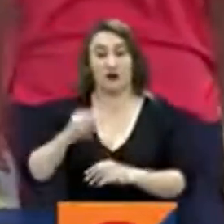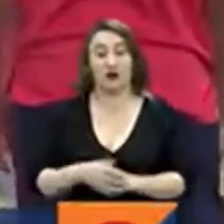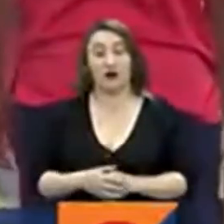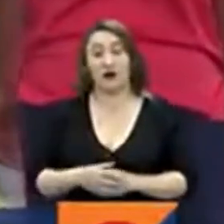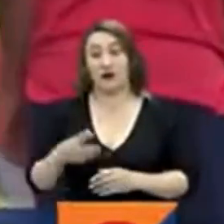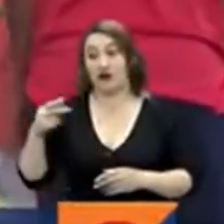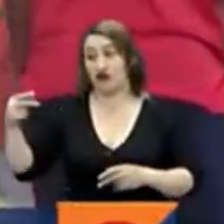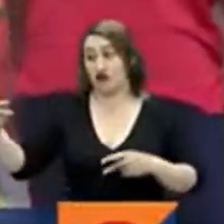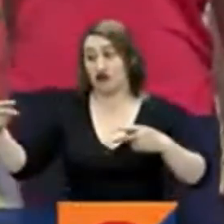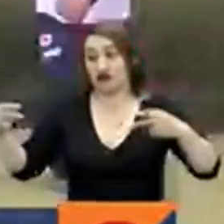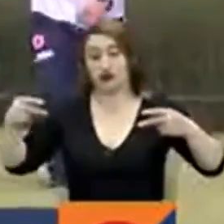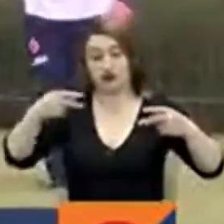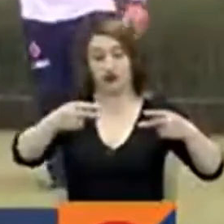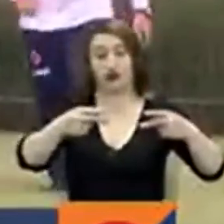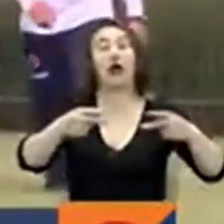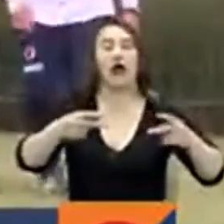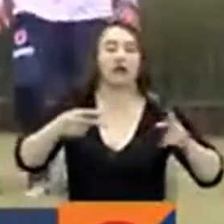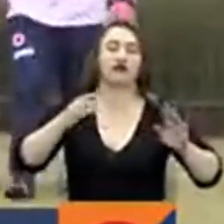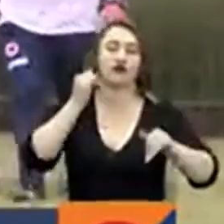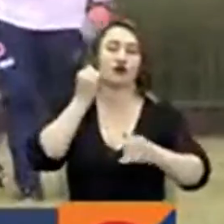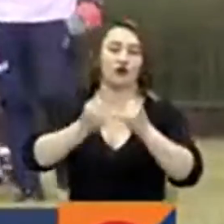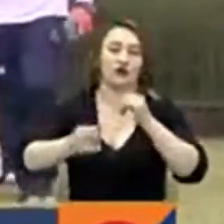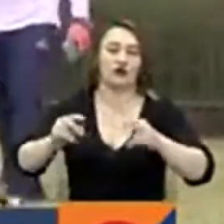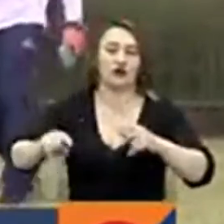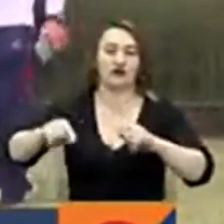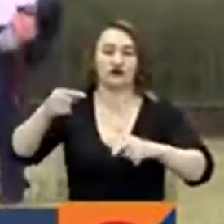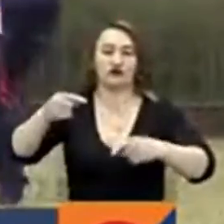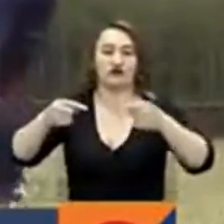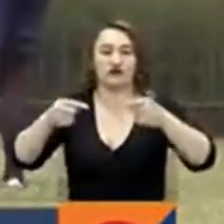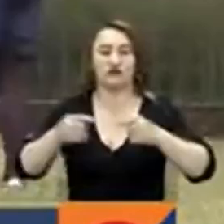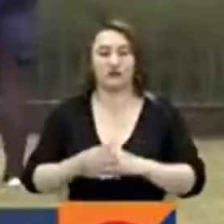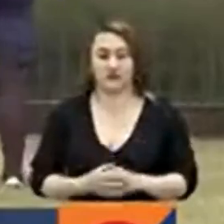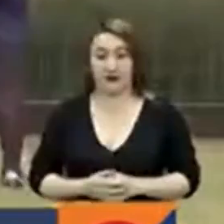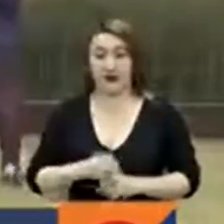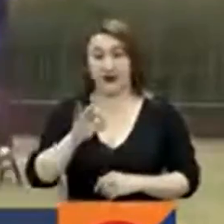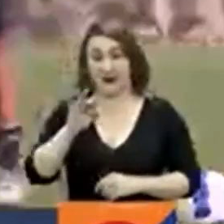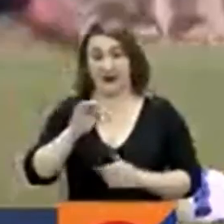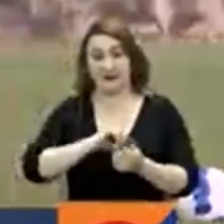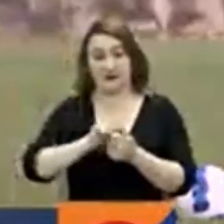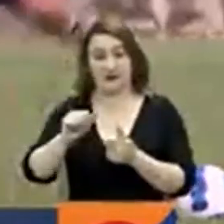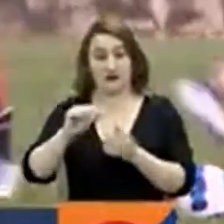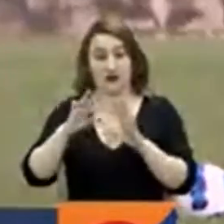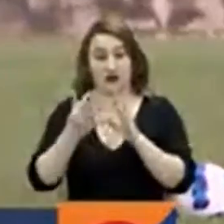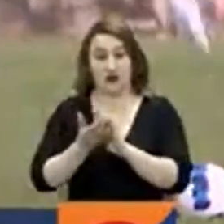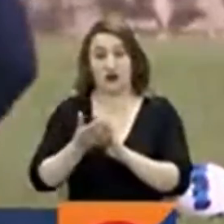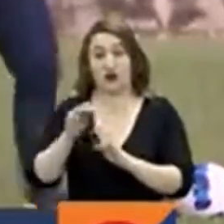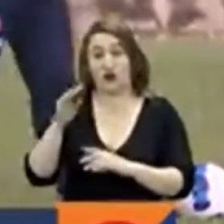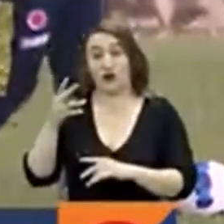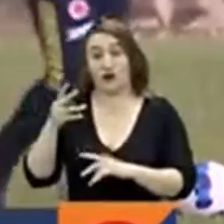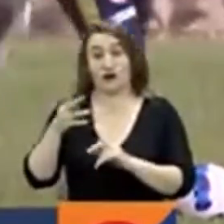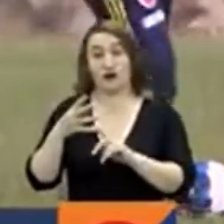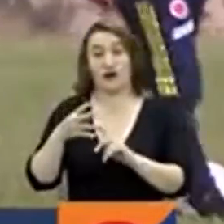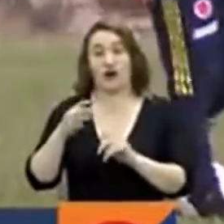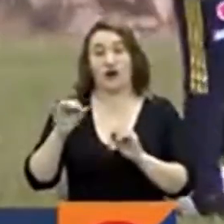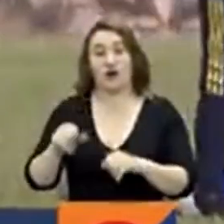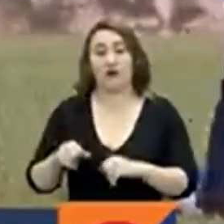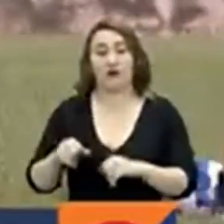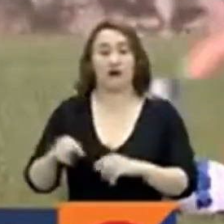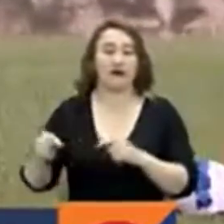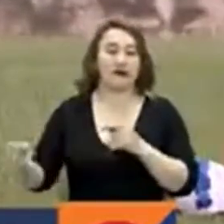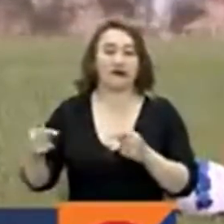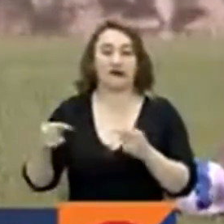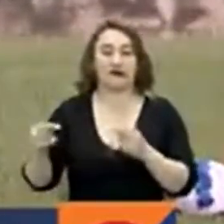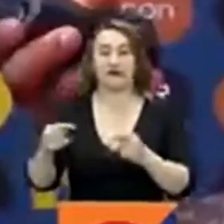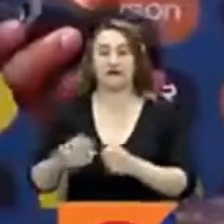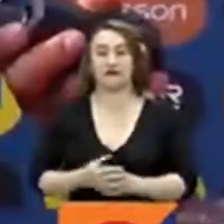grupo jugarán la última instancia de la competencia. 3 clasificarán de forma directa al Mundial, el 4º tendrá la opción de disputar el repechaje. Creo